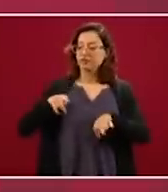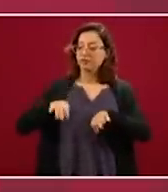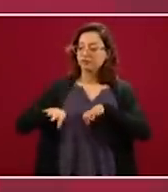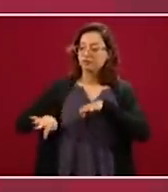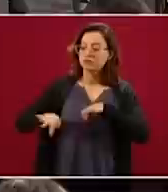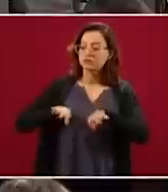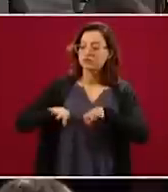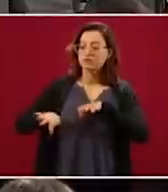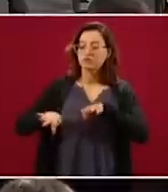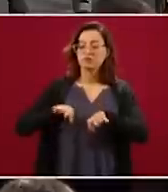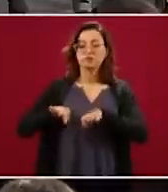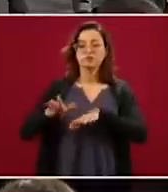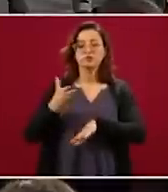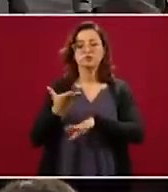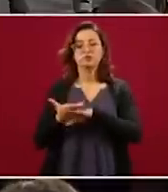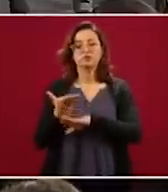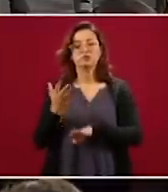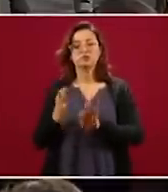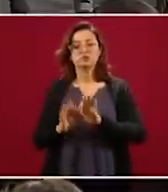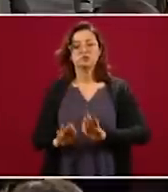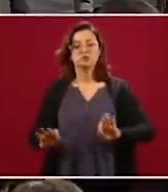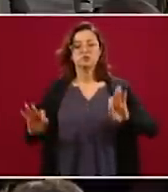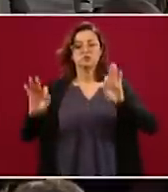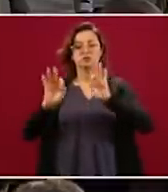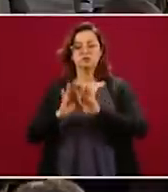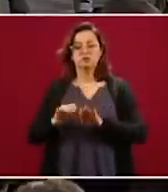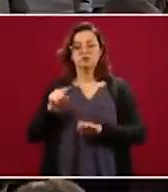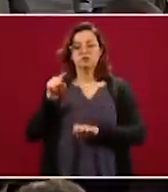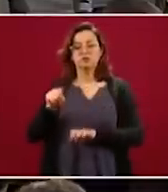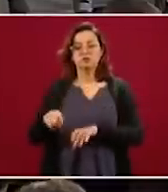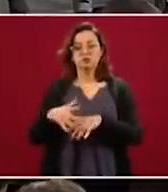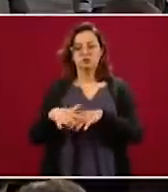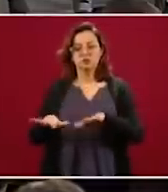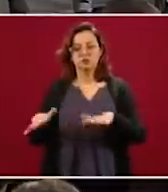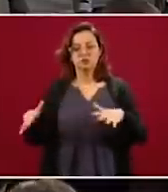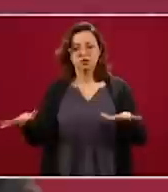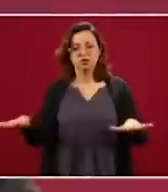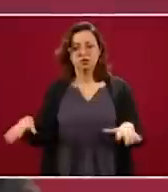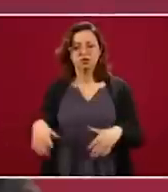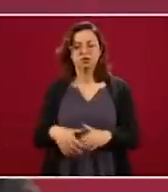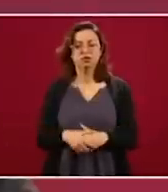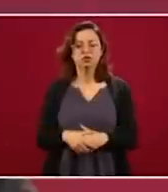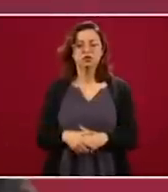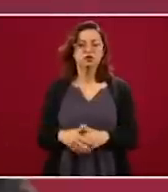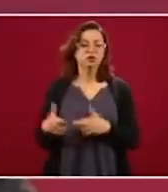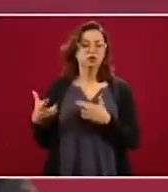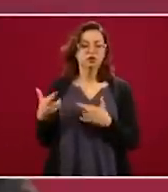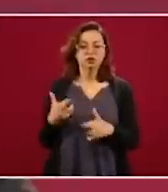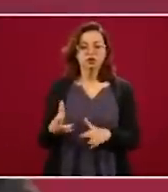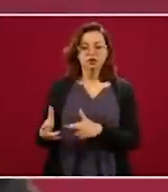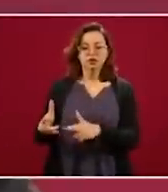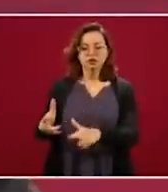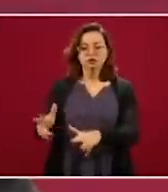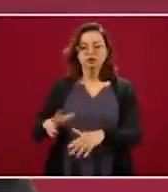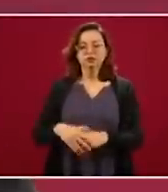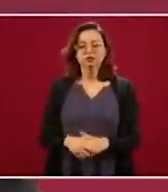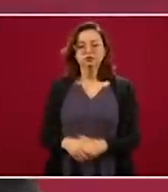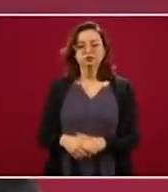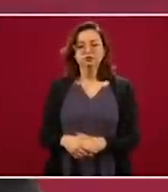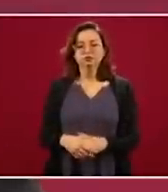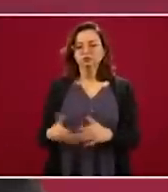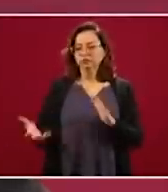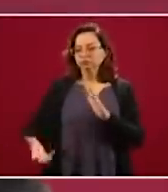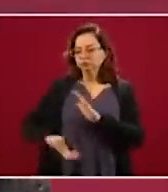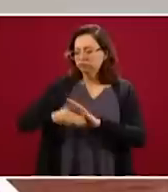muy importantes en las costas y en los ríos, el